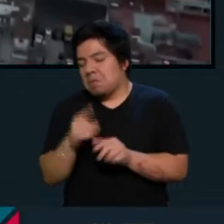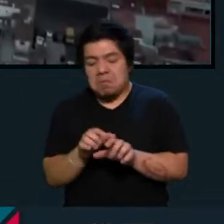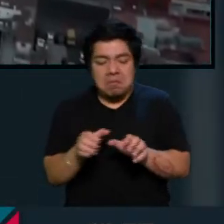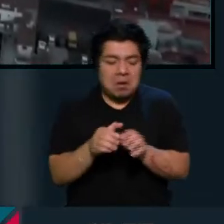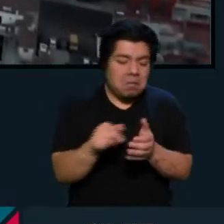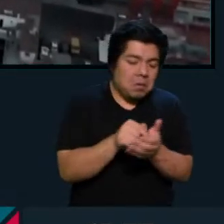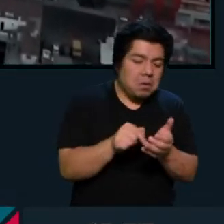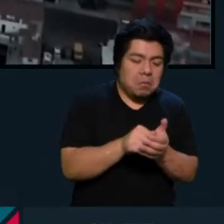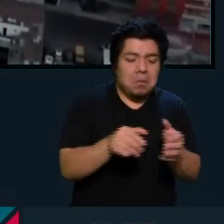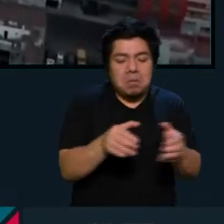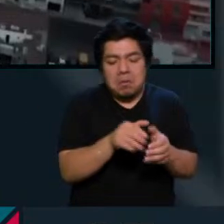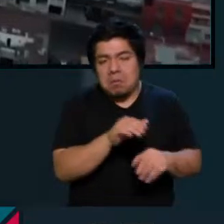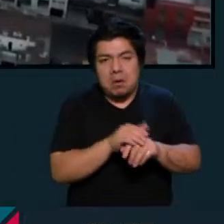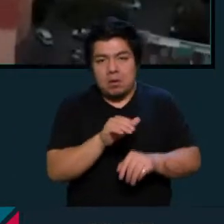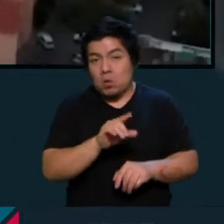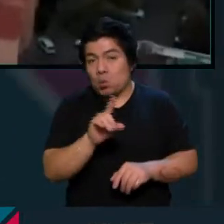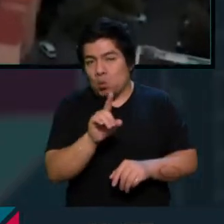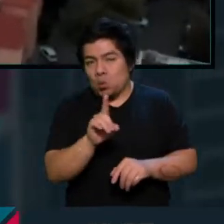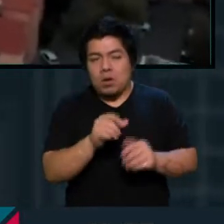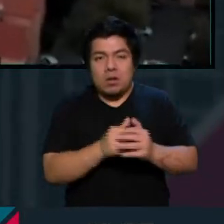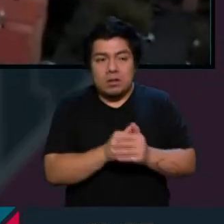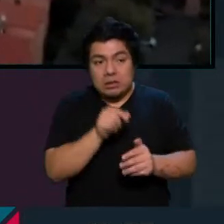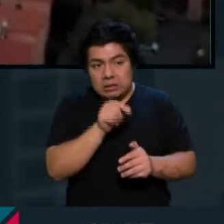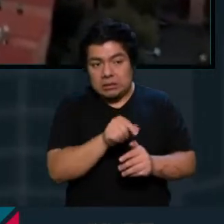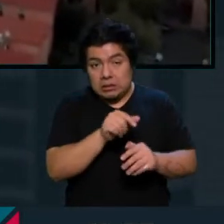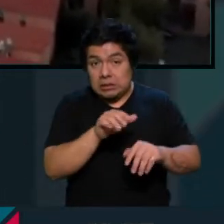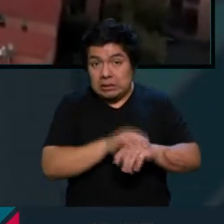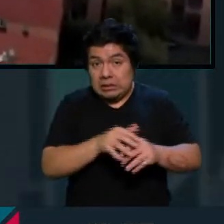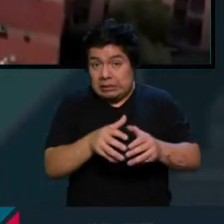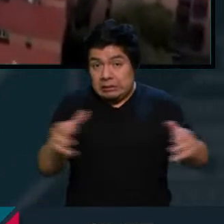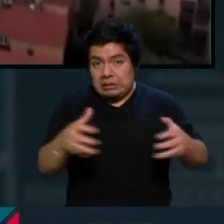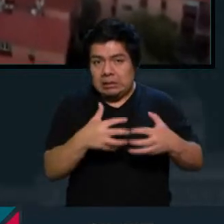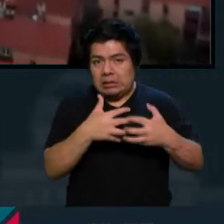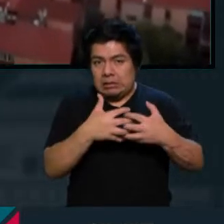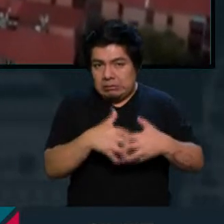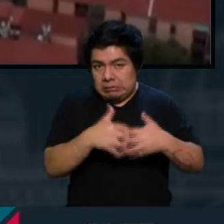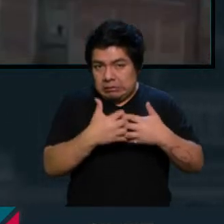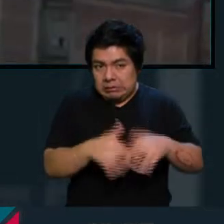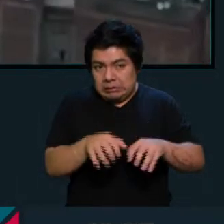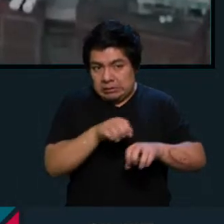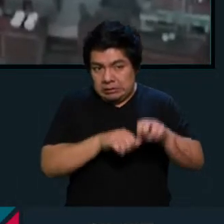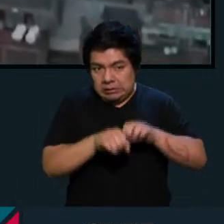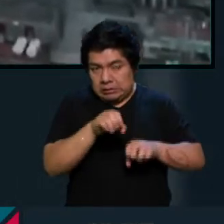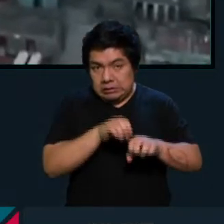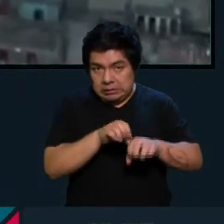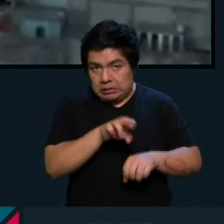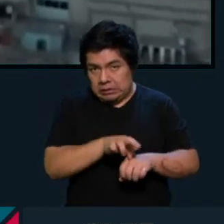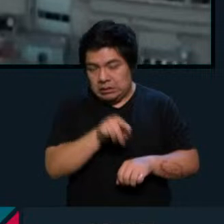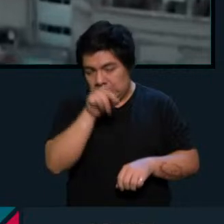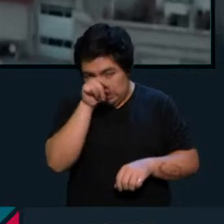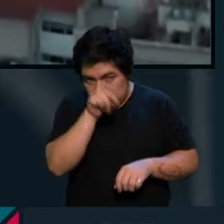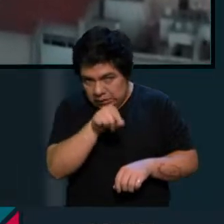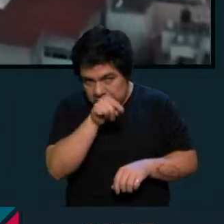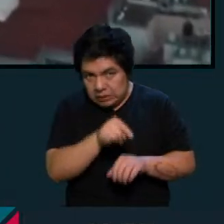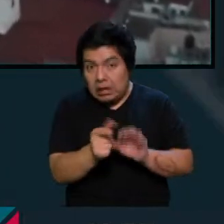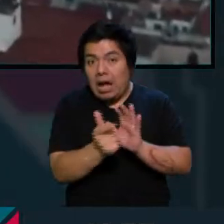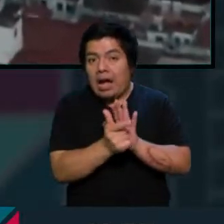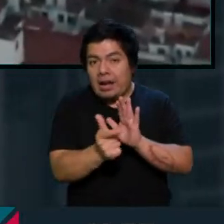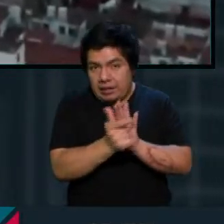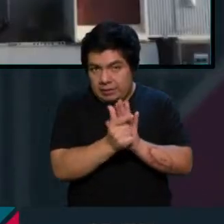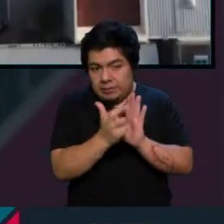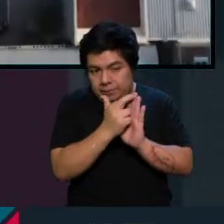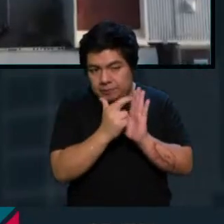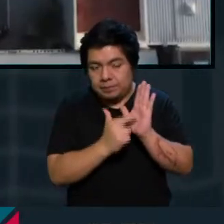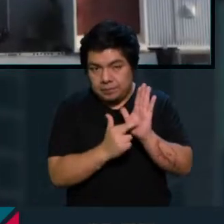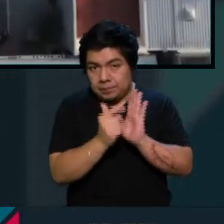espacio más, sino estamos hablando de grandes empresas. Es a ellos de alguna manera que esta legislación, la